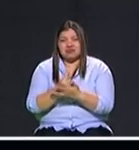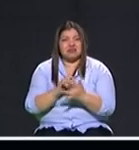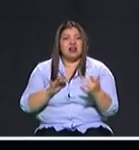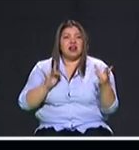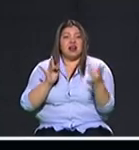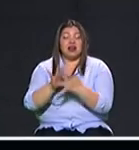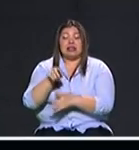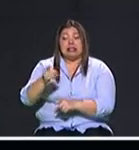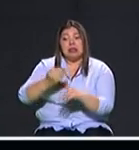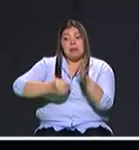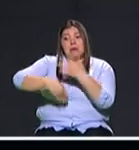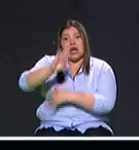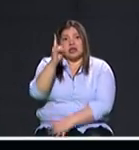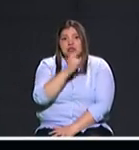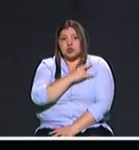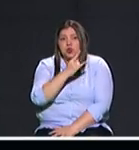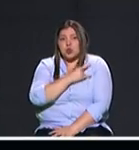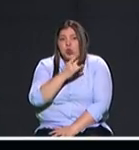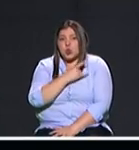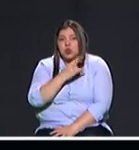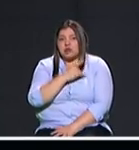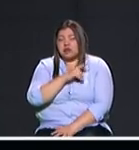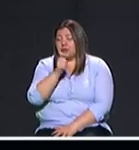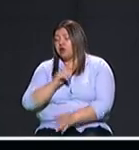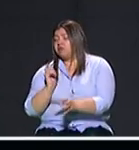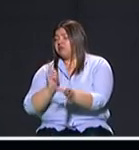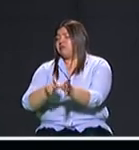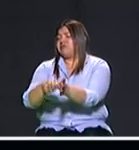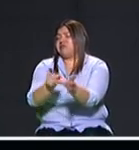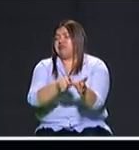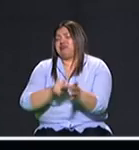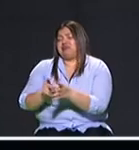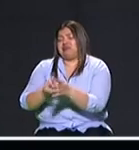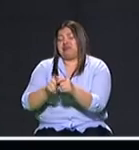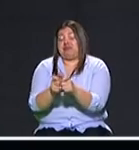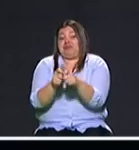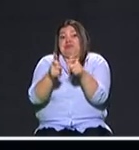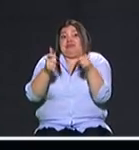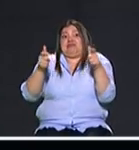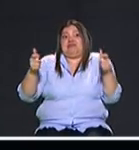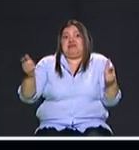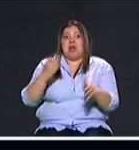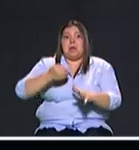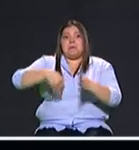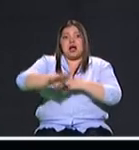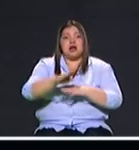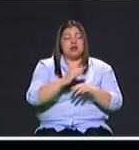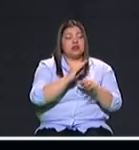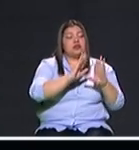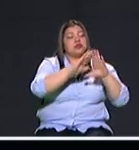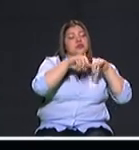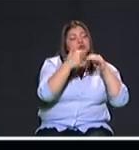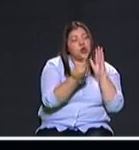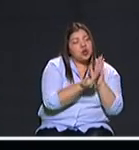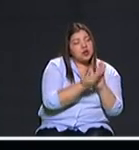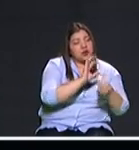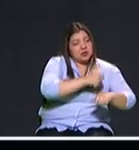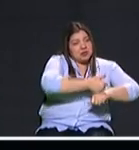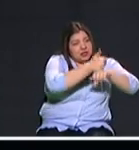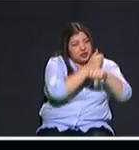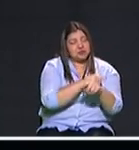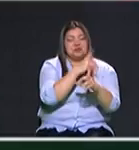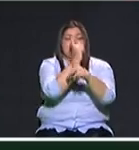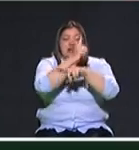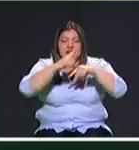universidad que más absorbe la oferta de la ciudad de medellín y trabajar en fortalecer nuestras instituciones elite m el colegio mayor y el